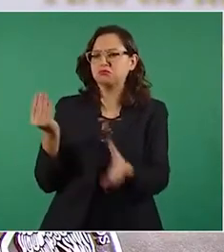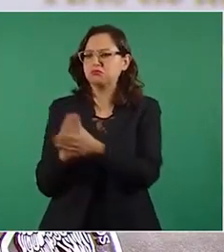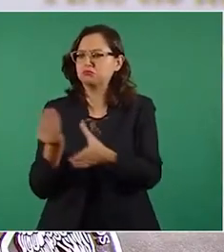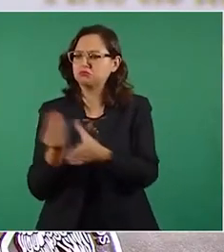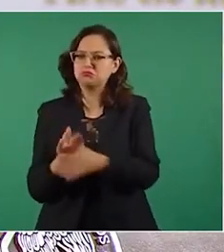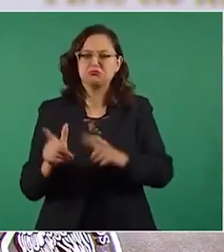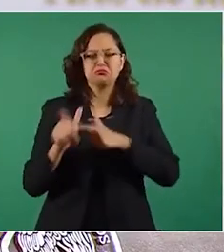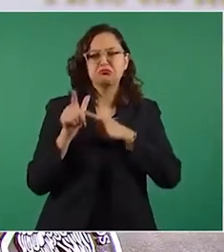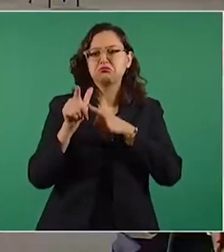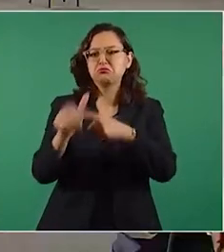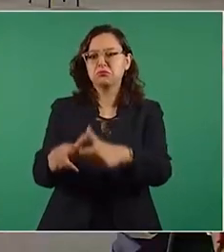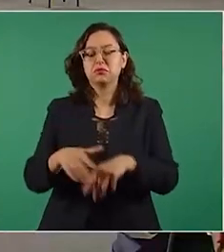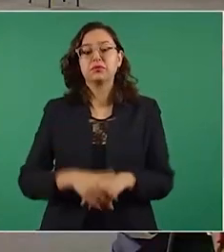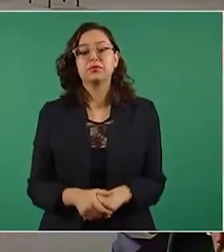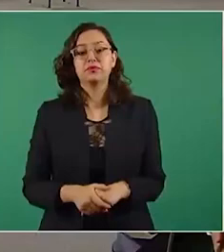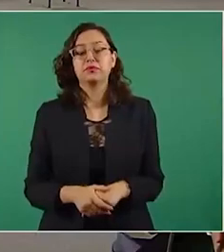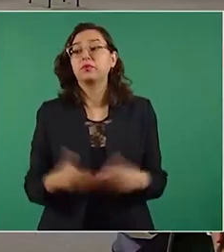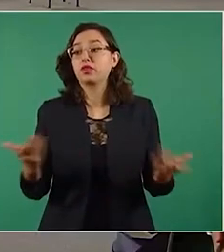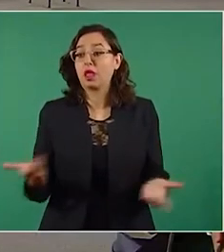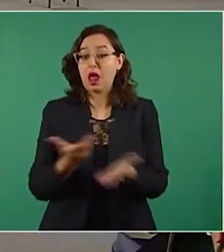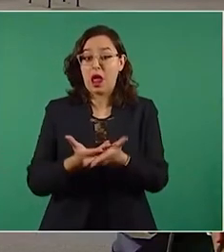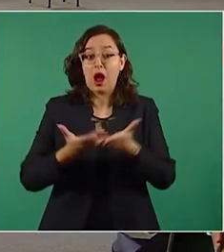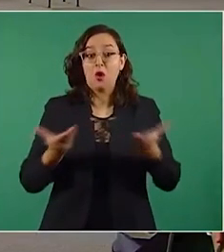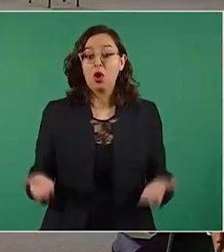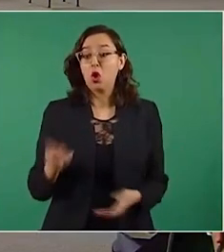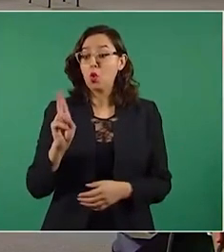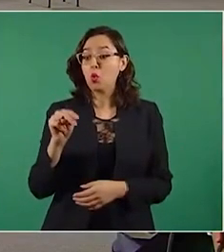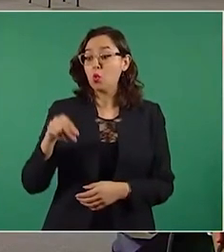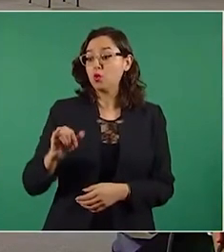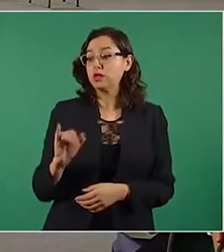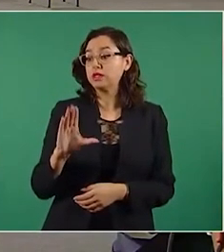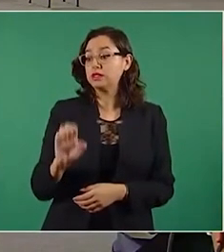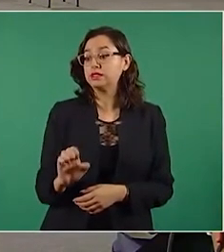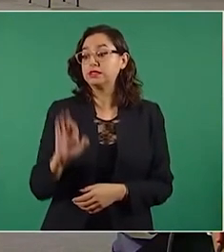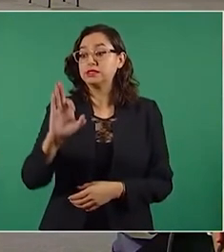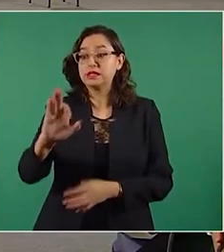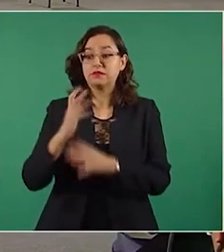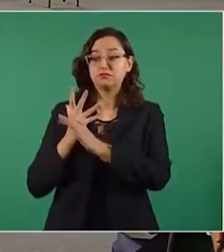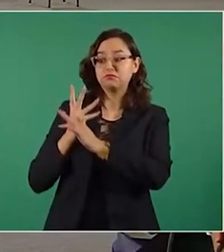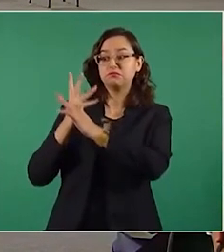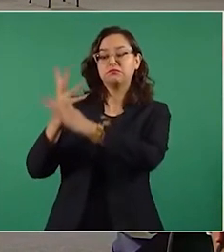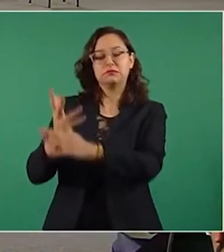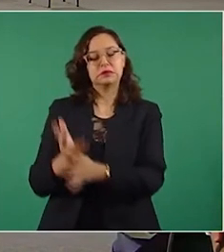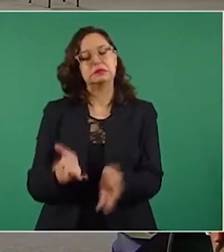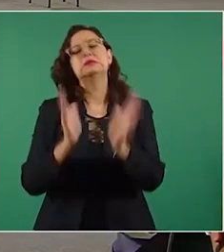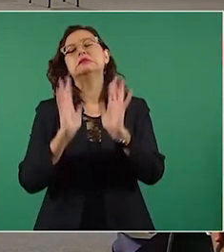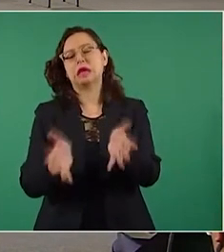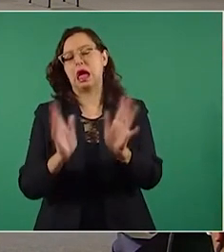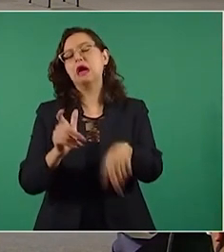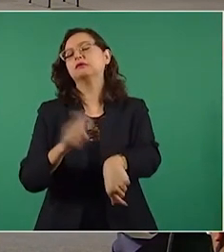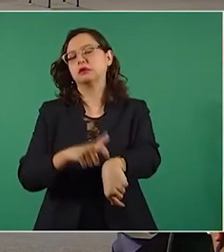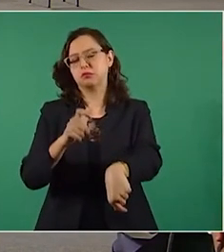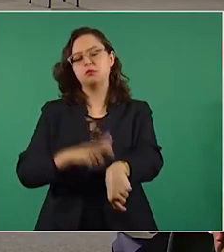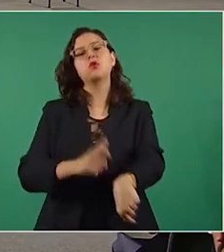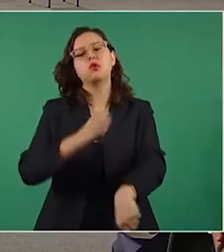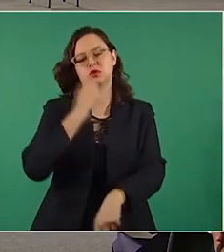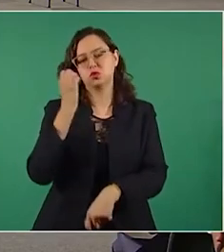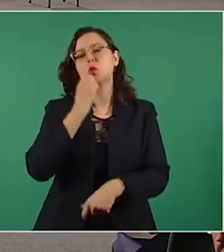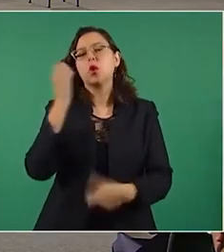Actualmente, hasta la UNICEF está de acuerdo en que es mejor que niñas y niños regresen a las clases